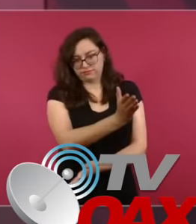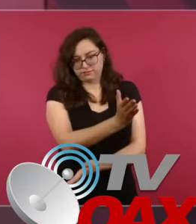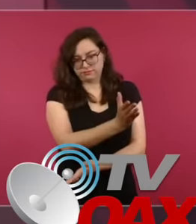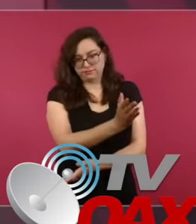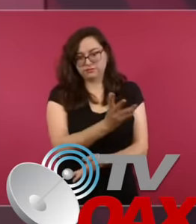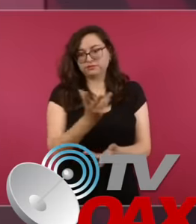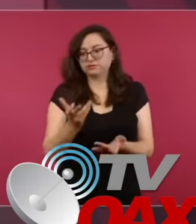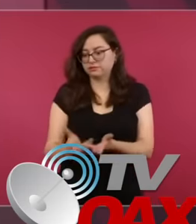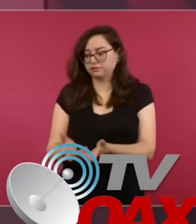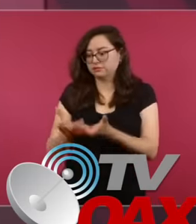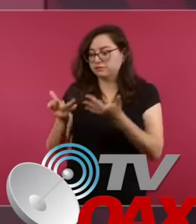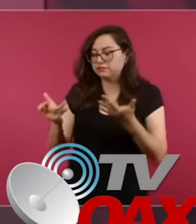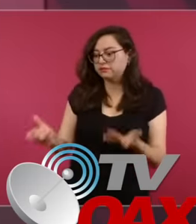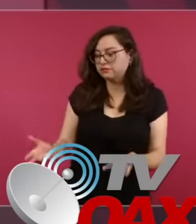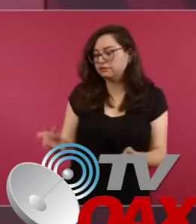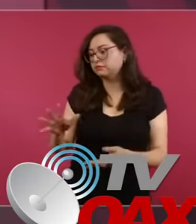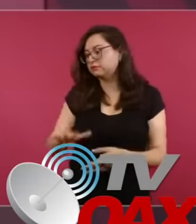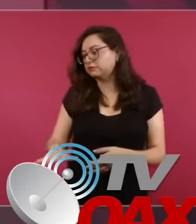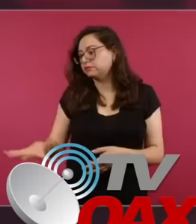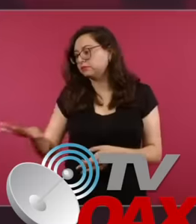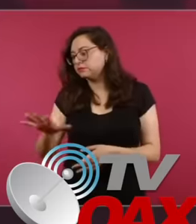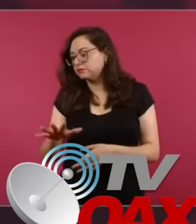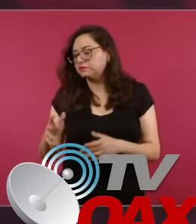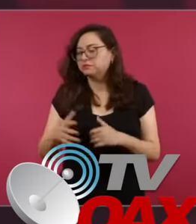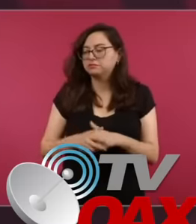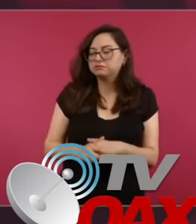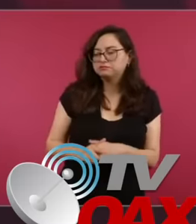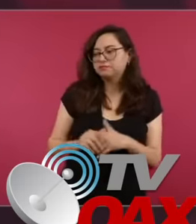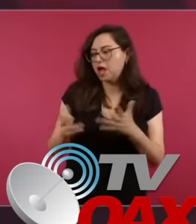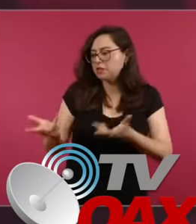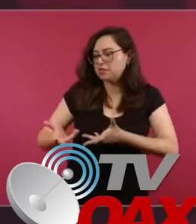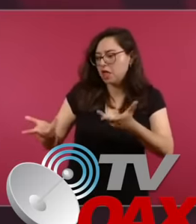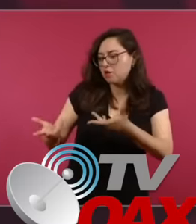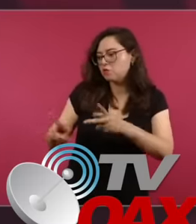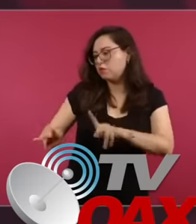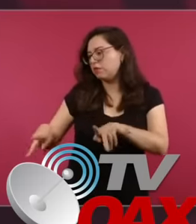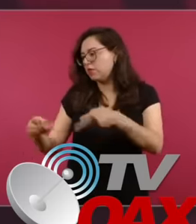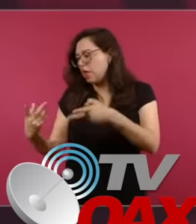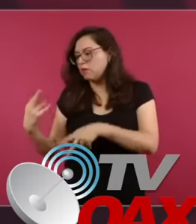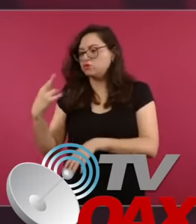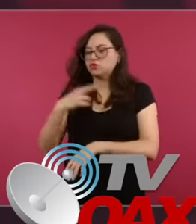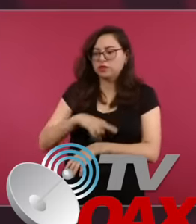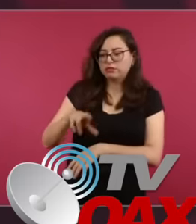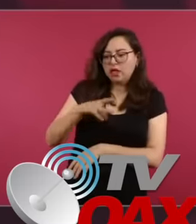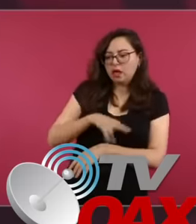de continuar con el mismo contrato, se respetó el contrato.